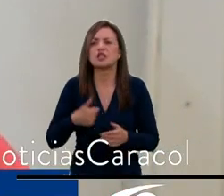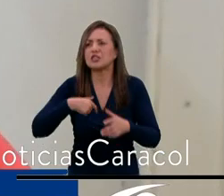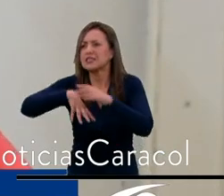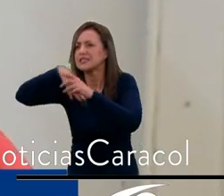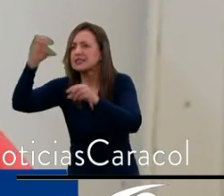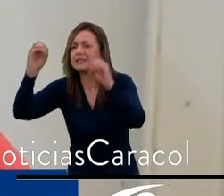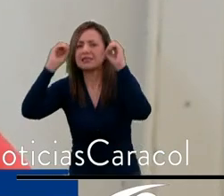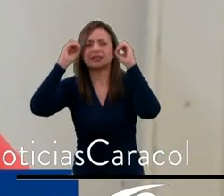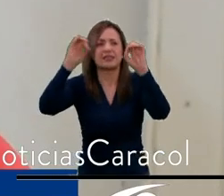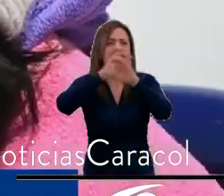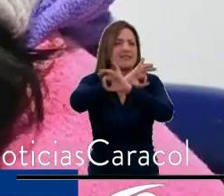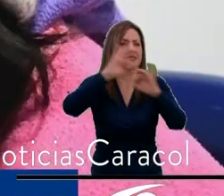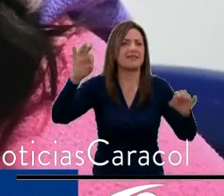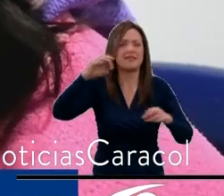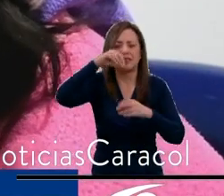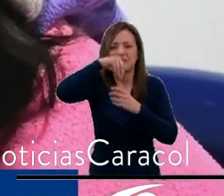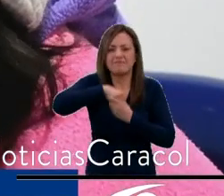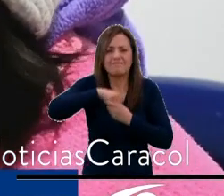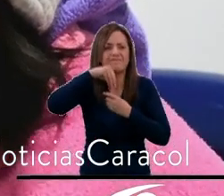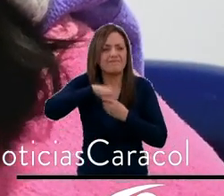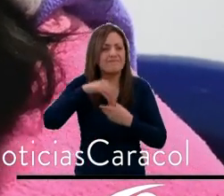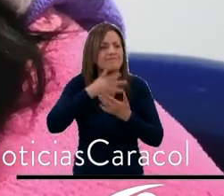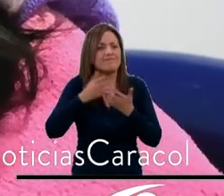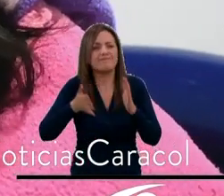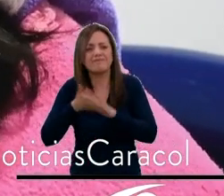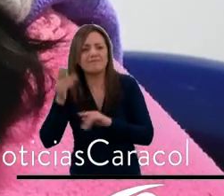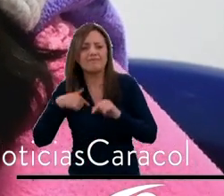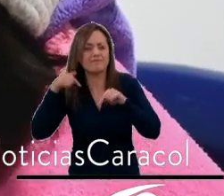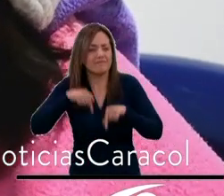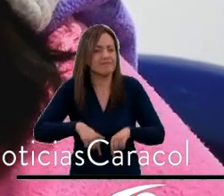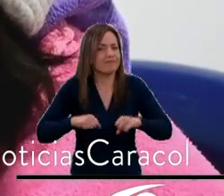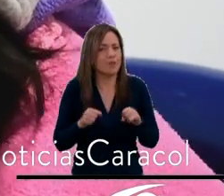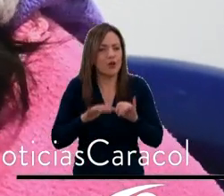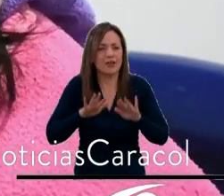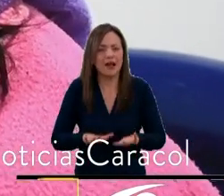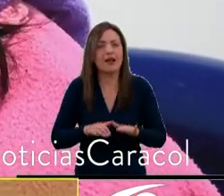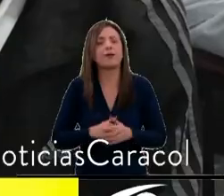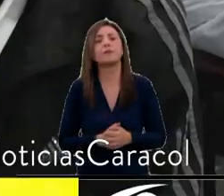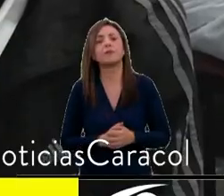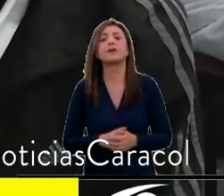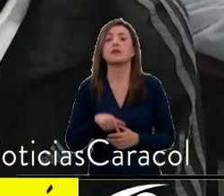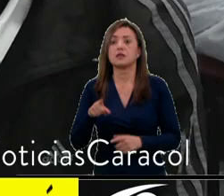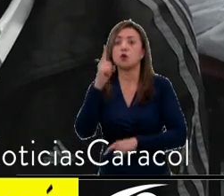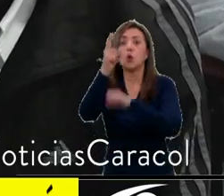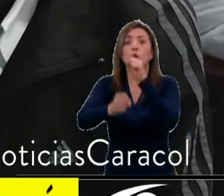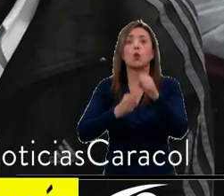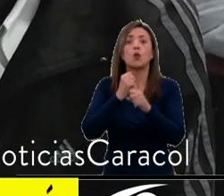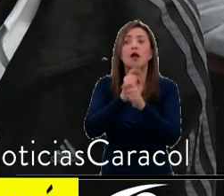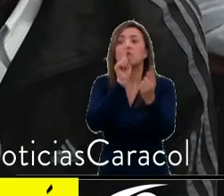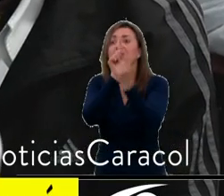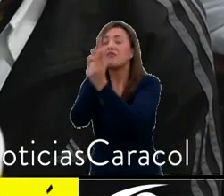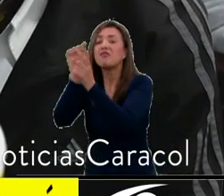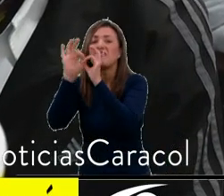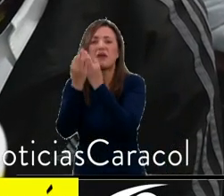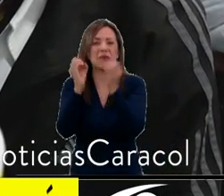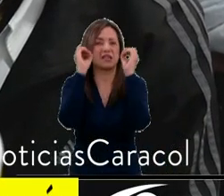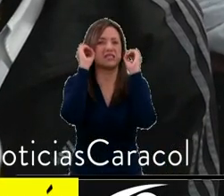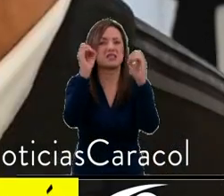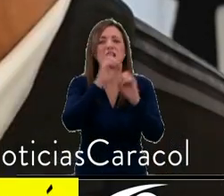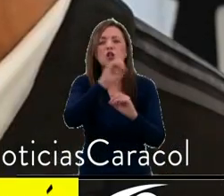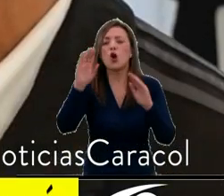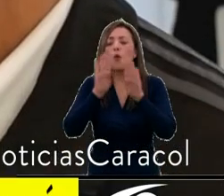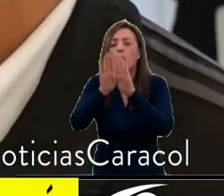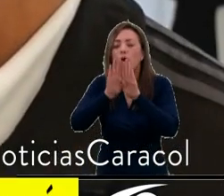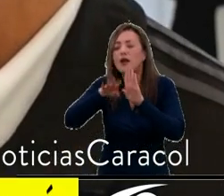ni siquiera aquí mismo en Bogotá. Y sí, fue un año difícil donde no pudieron ver a sus seres queridos, donde no salieron ni a la puerta de